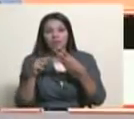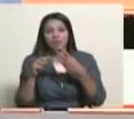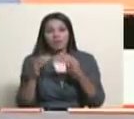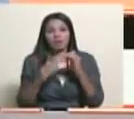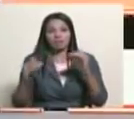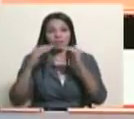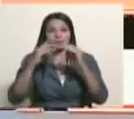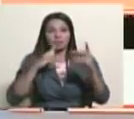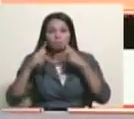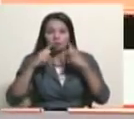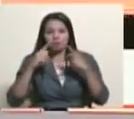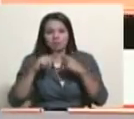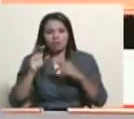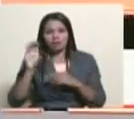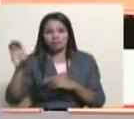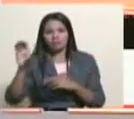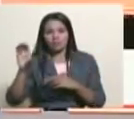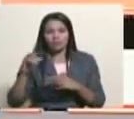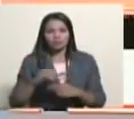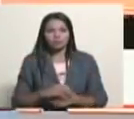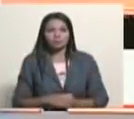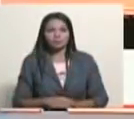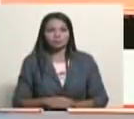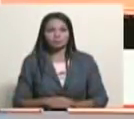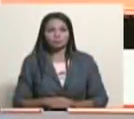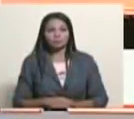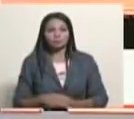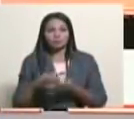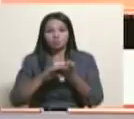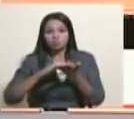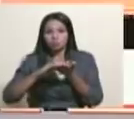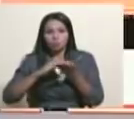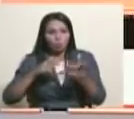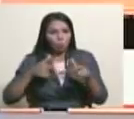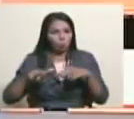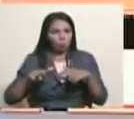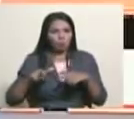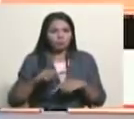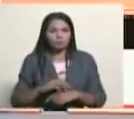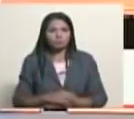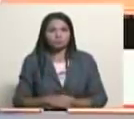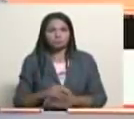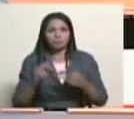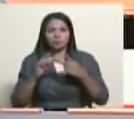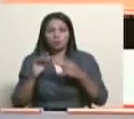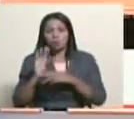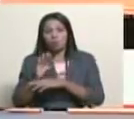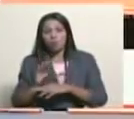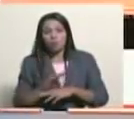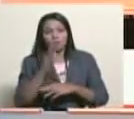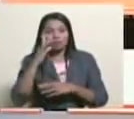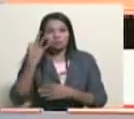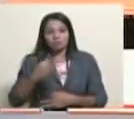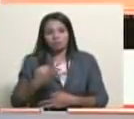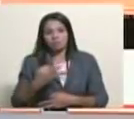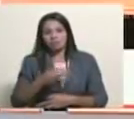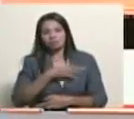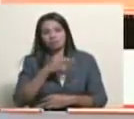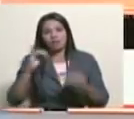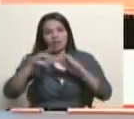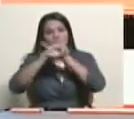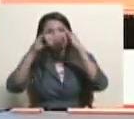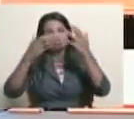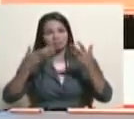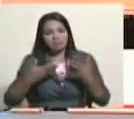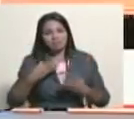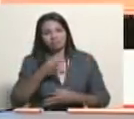política del país consolidada, la protección, la seguridad social, la felicidad social de